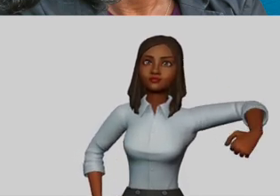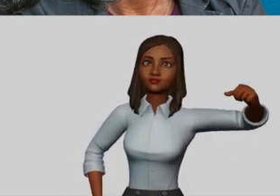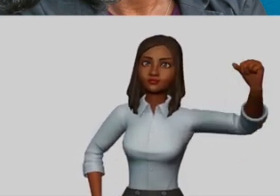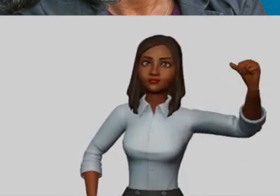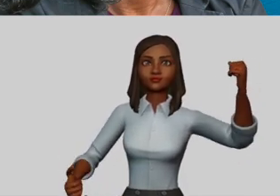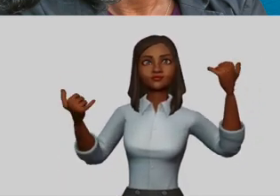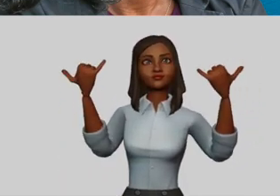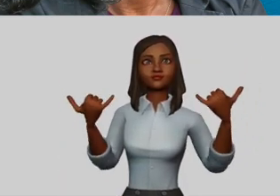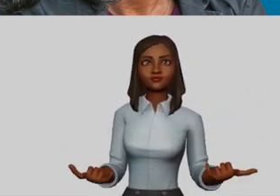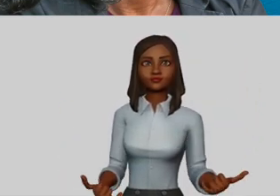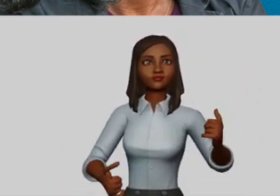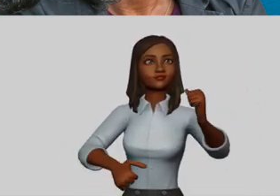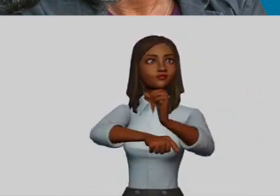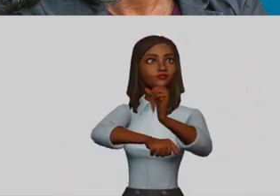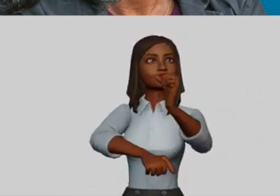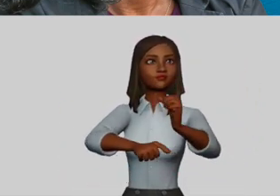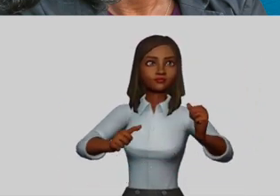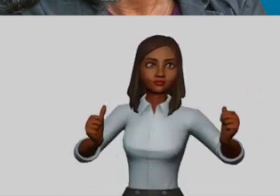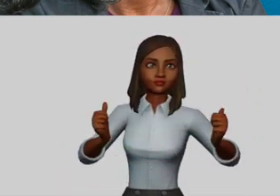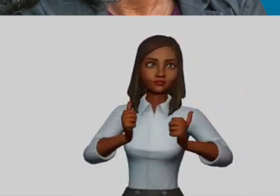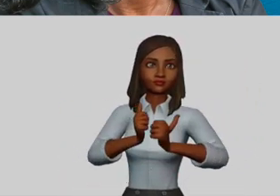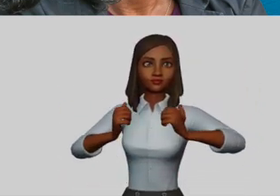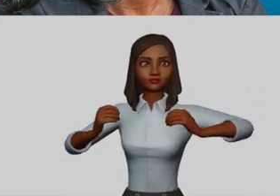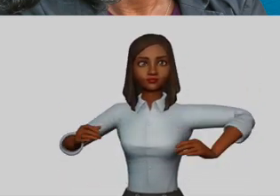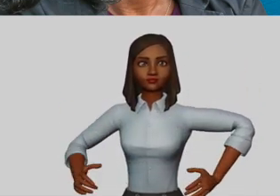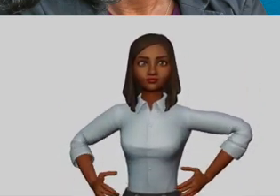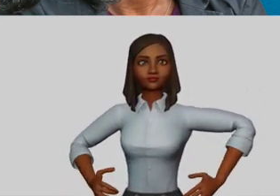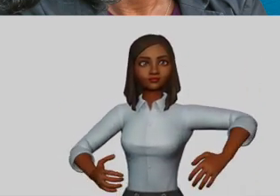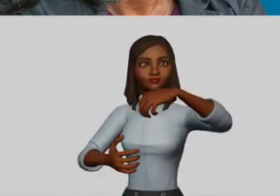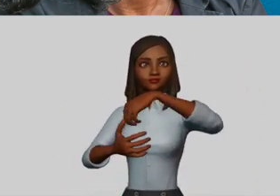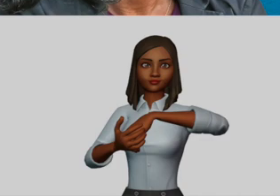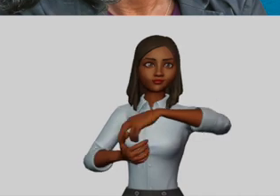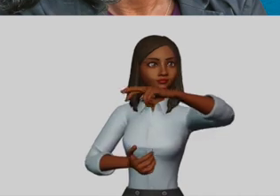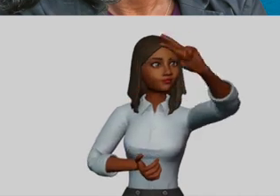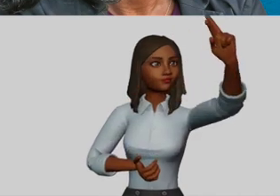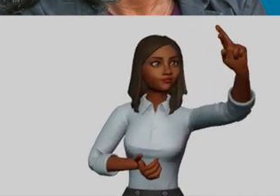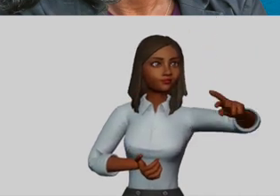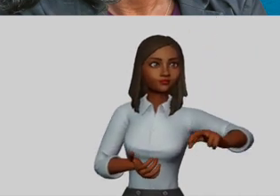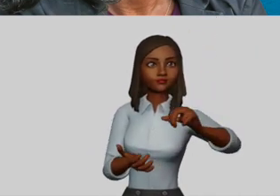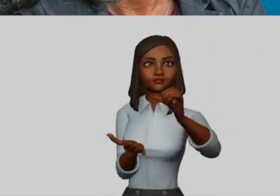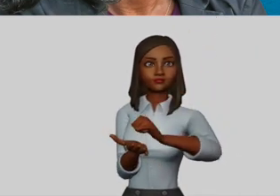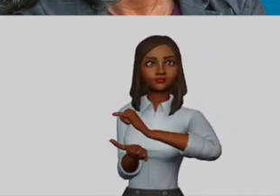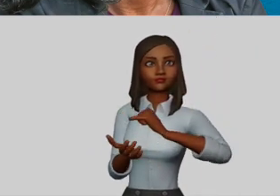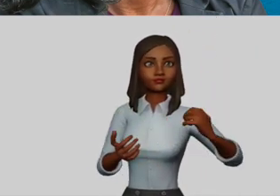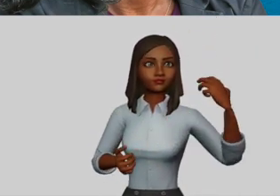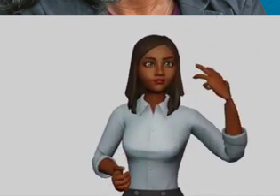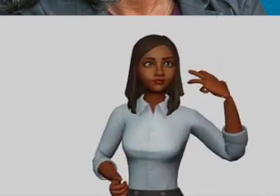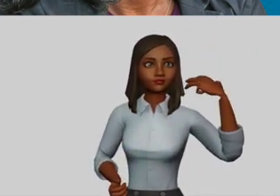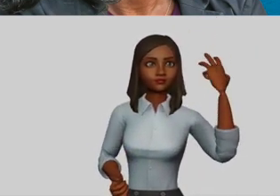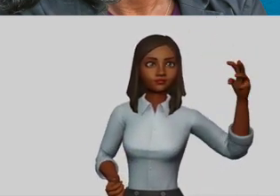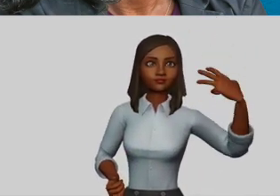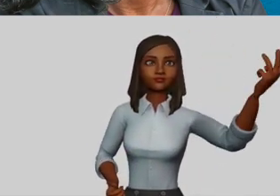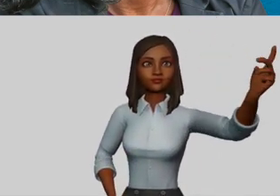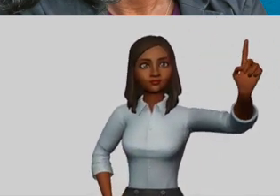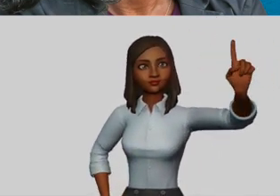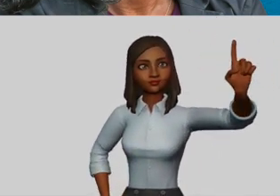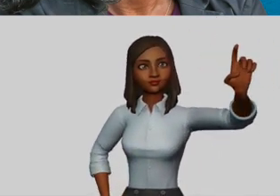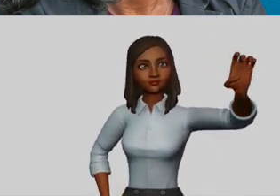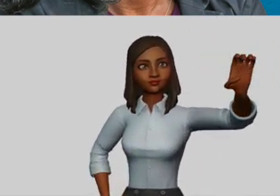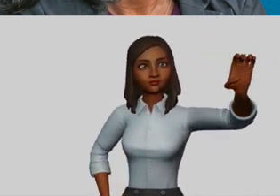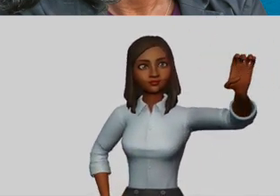lo que nosotros queremos en el mundo, lo necesitamos de hacer en nuestra compañía. Así que, uh-huh. ¿cómo nosotros atraímos